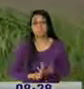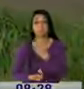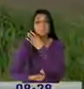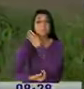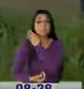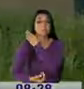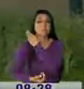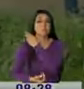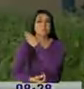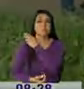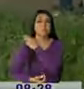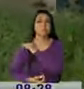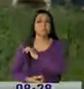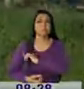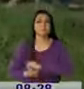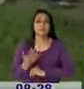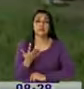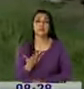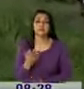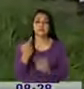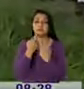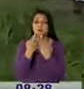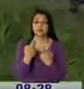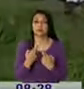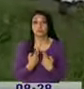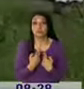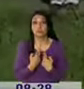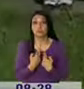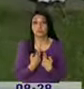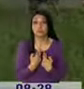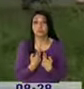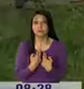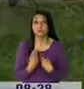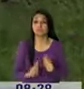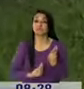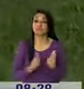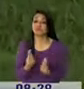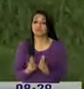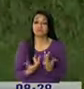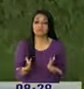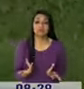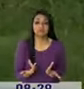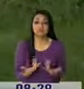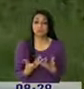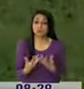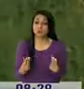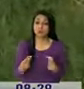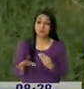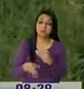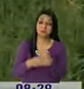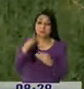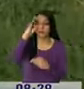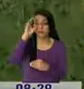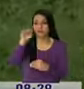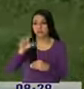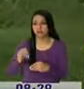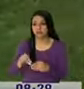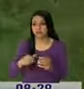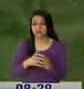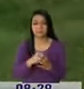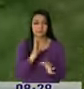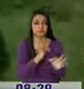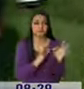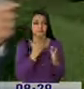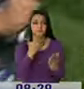a la respuesta del señor comandante para que ver qué sucede. si nos aumentan o no el personal. Perfecto, muchas gracias.